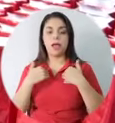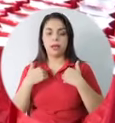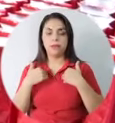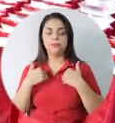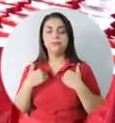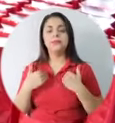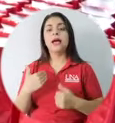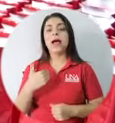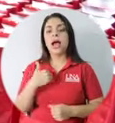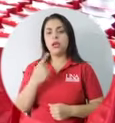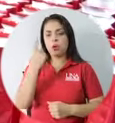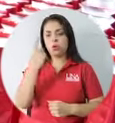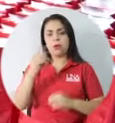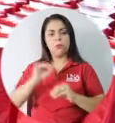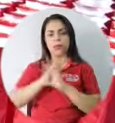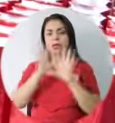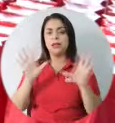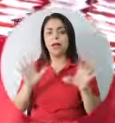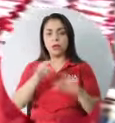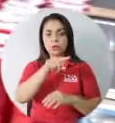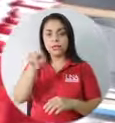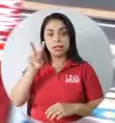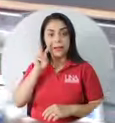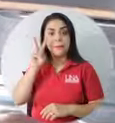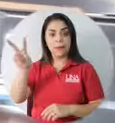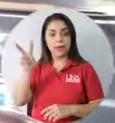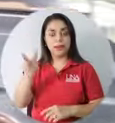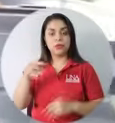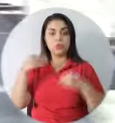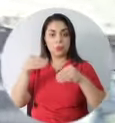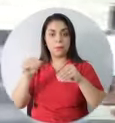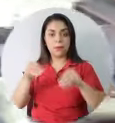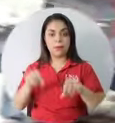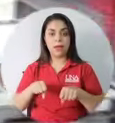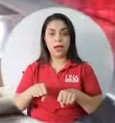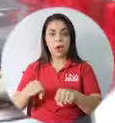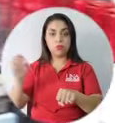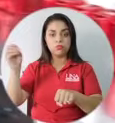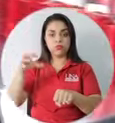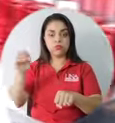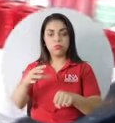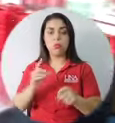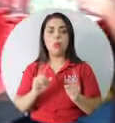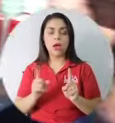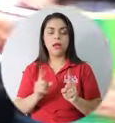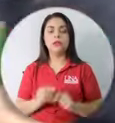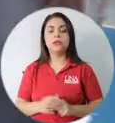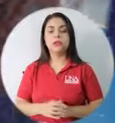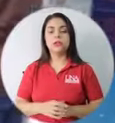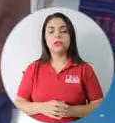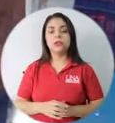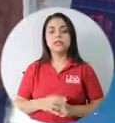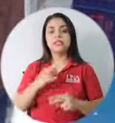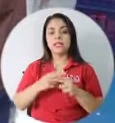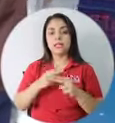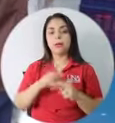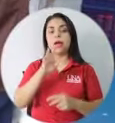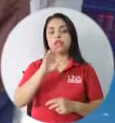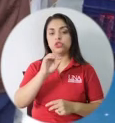presentes. Digamos, hay una muy clara que la vemos cuando vamos a los supermercados, ¿verdad? Y es los tostadores que uno puede